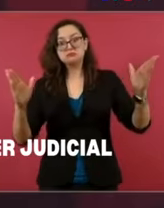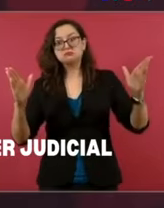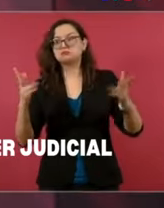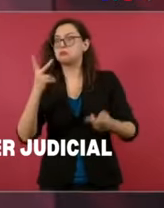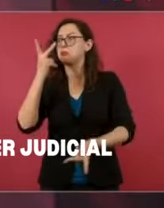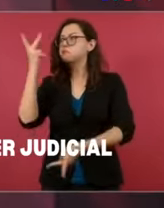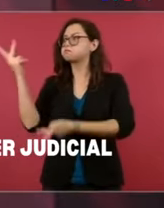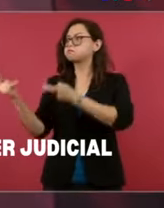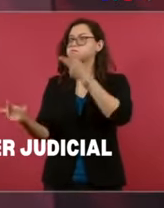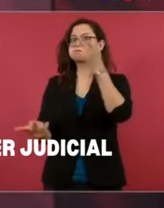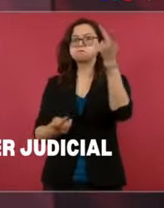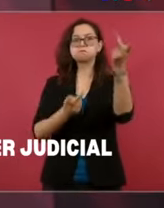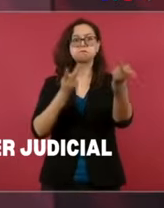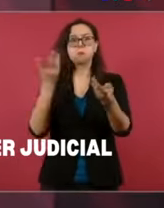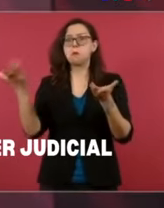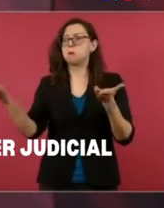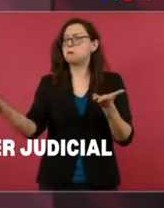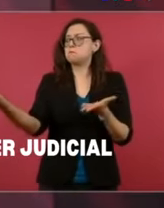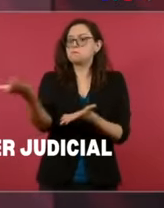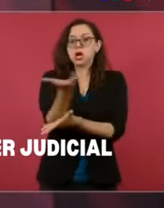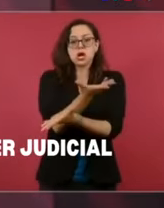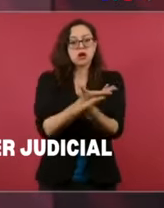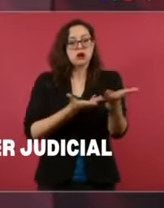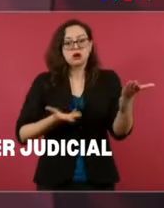todo el país.